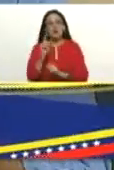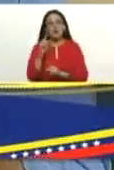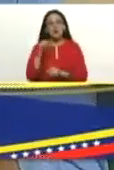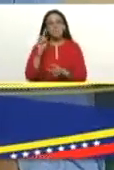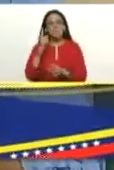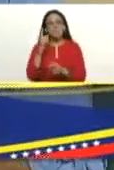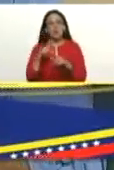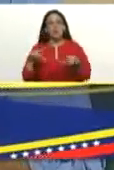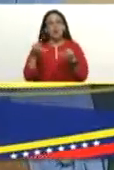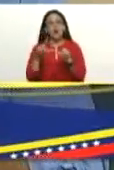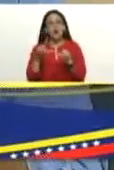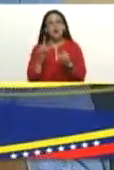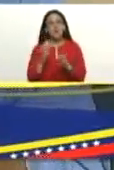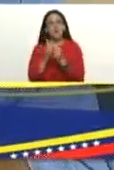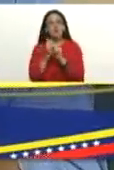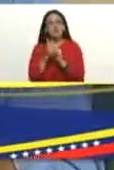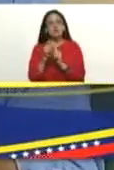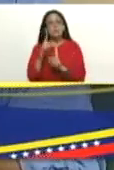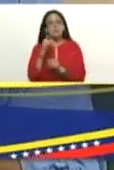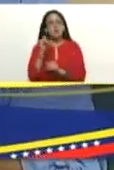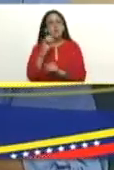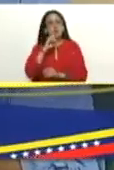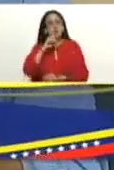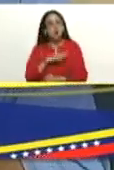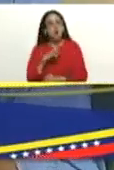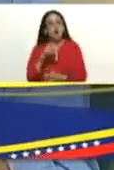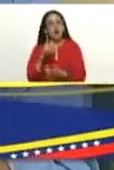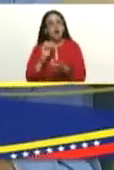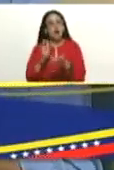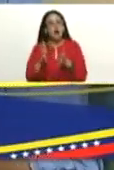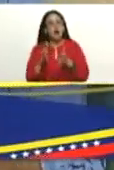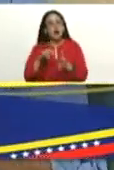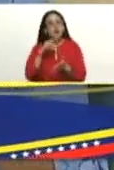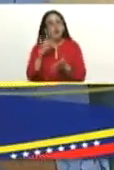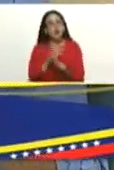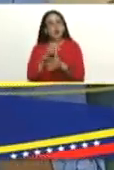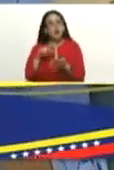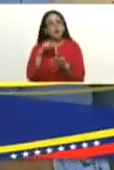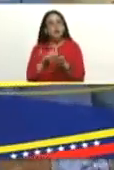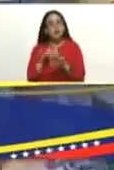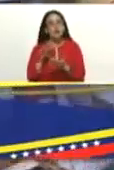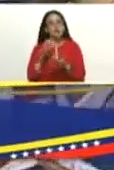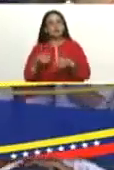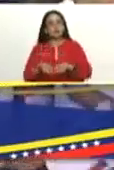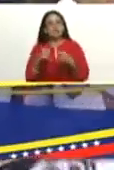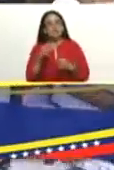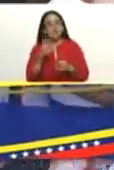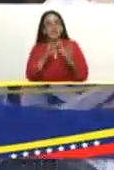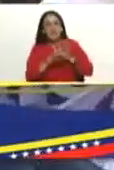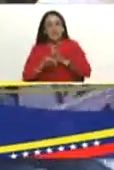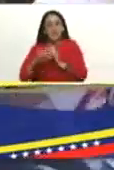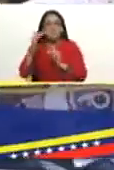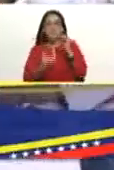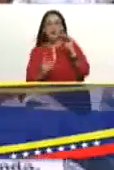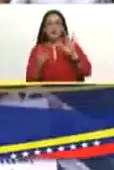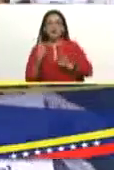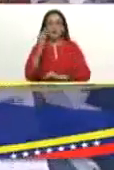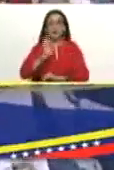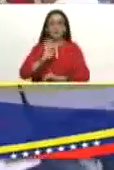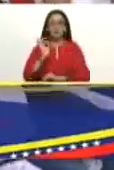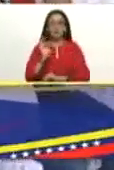Por primera vez en su historia gana los Juegos Nacionales. Es el primero en vacunación, es el que más ha bajado los índices delictivos en 91%. Pero eso se ha logrado,